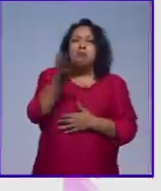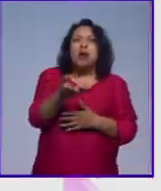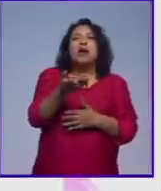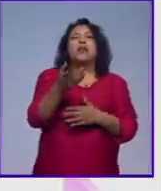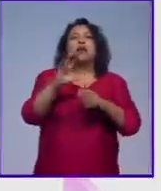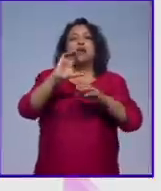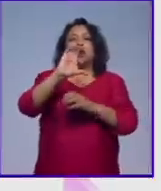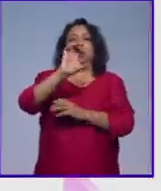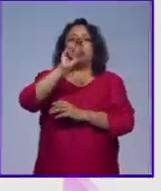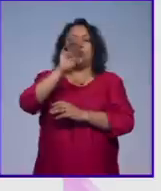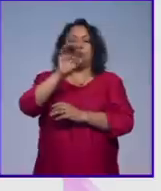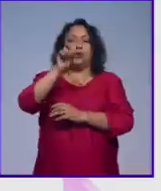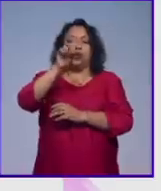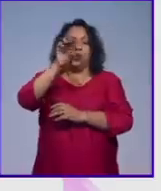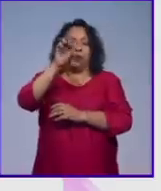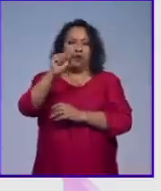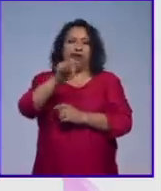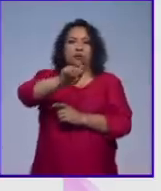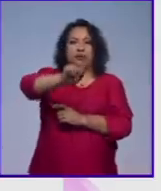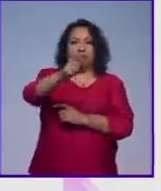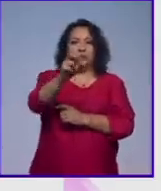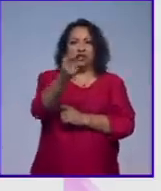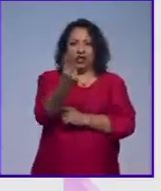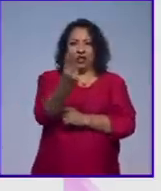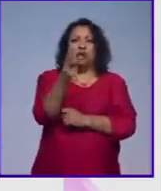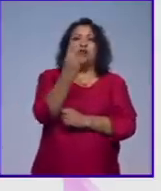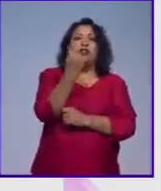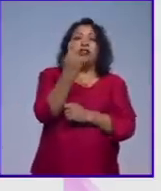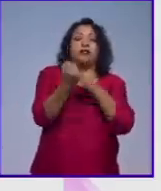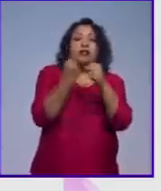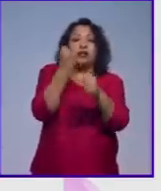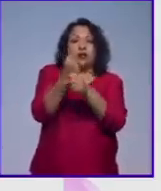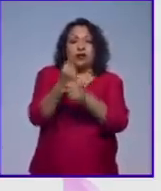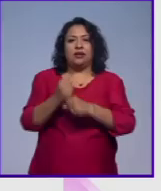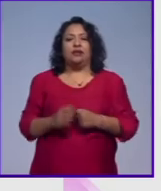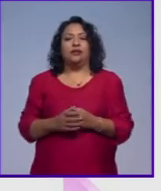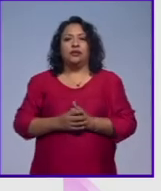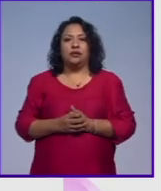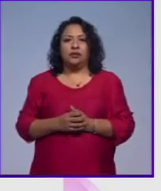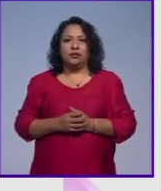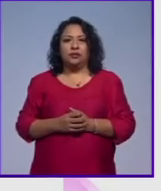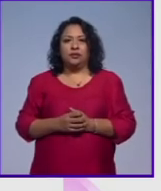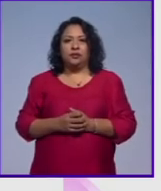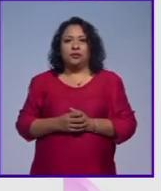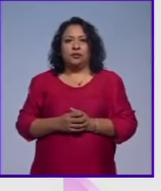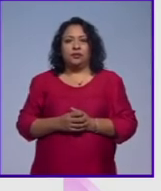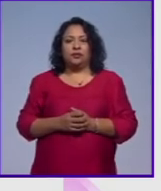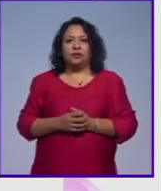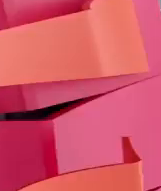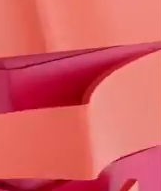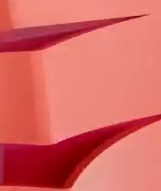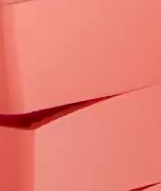El Club Dumas. Canal 22, 25 años.